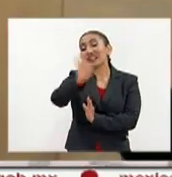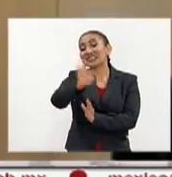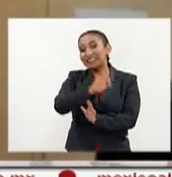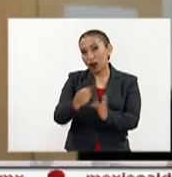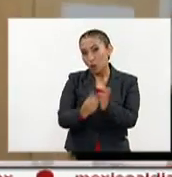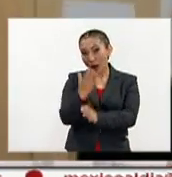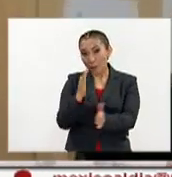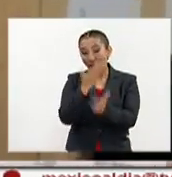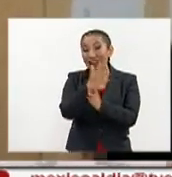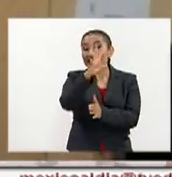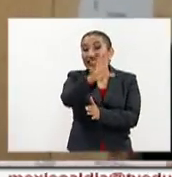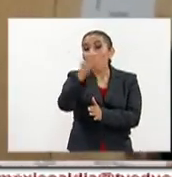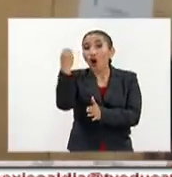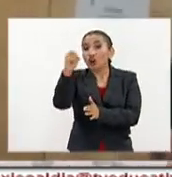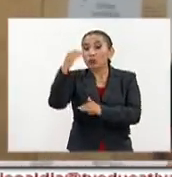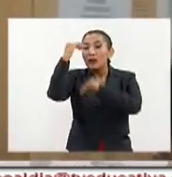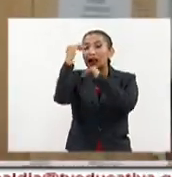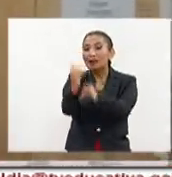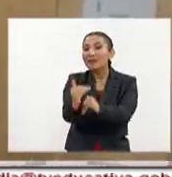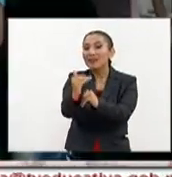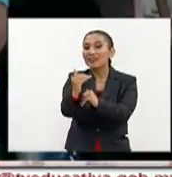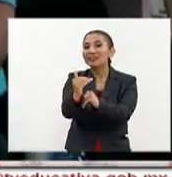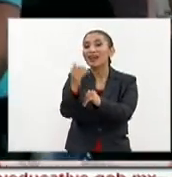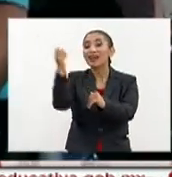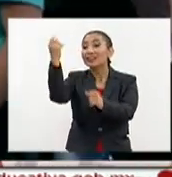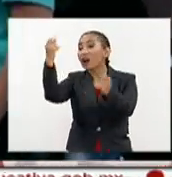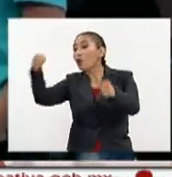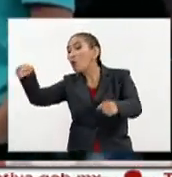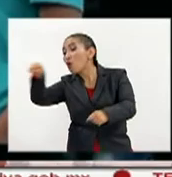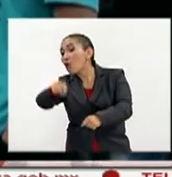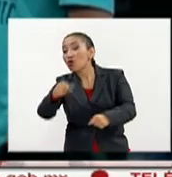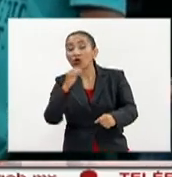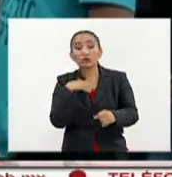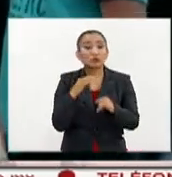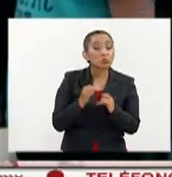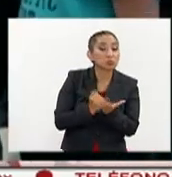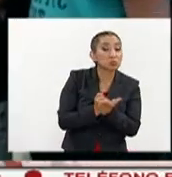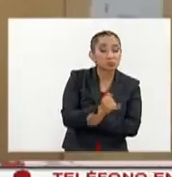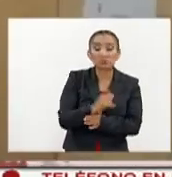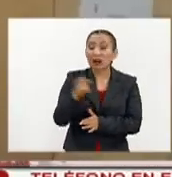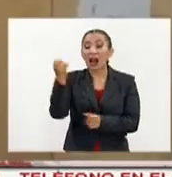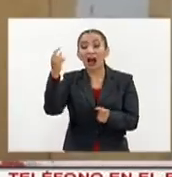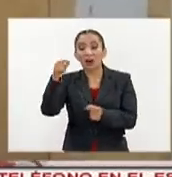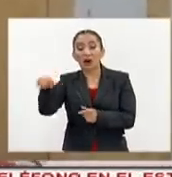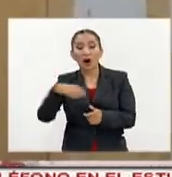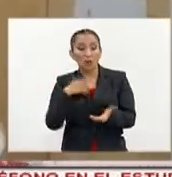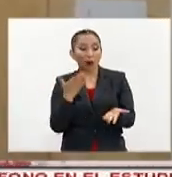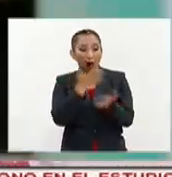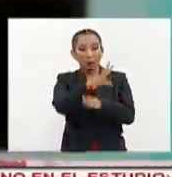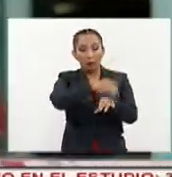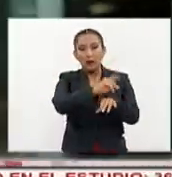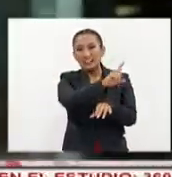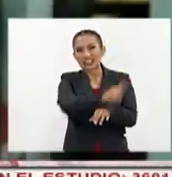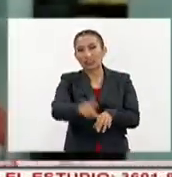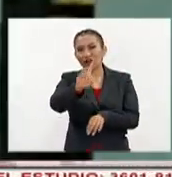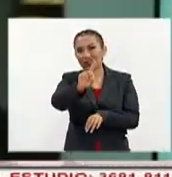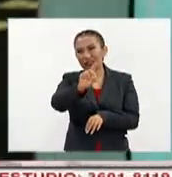este DACA era el 5 de octubre y aunque aún no hay cifras finales, dijo que actualizaron su permiso cerca